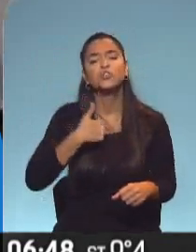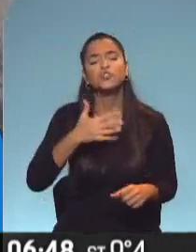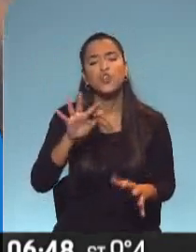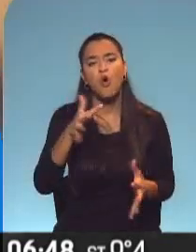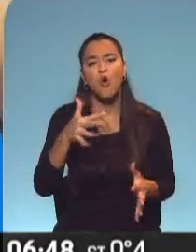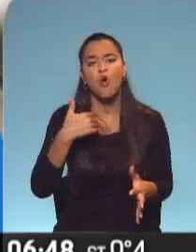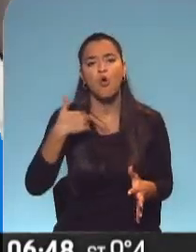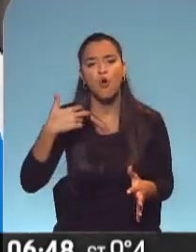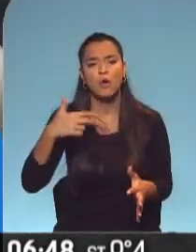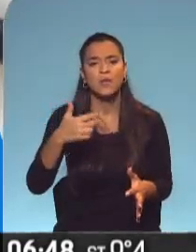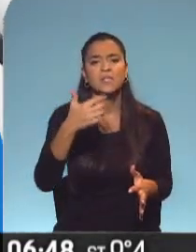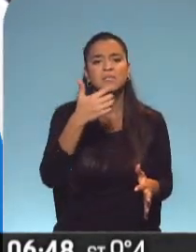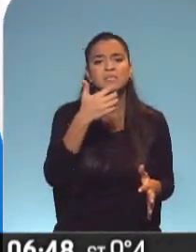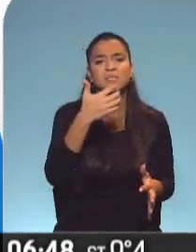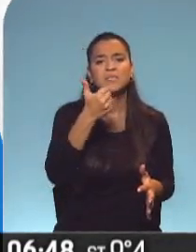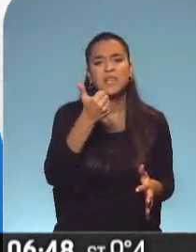las